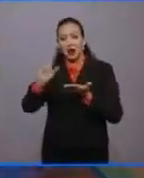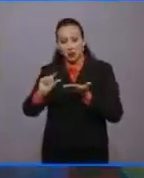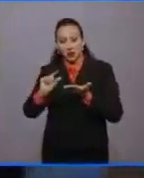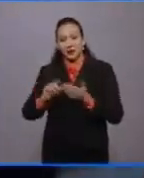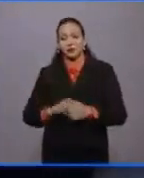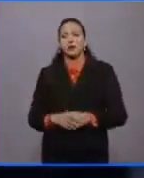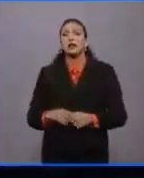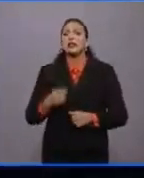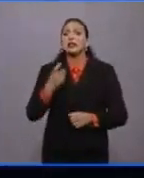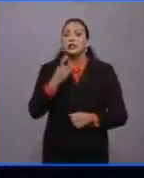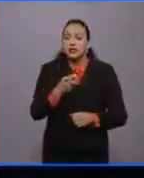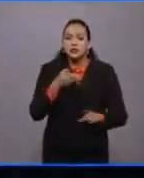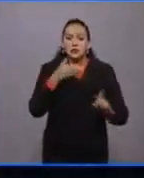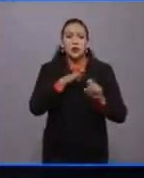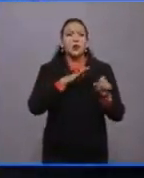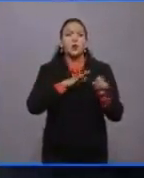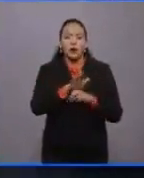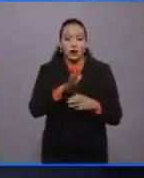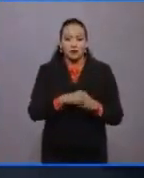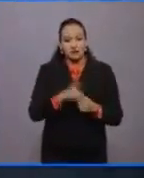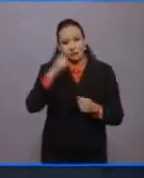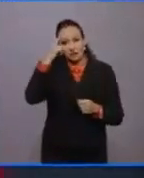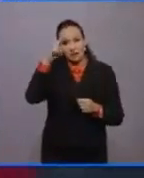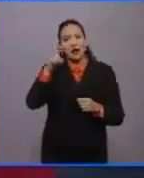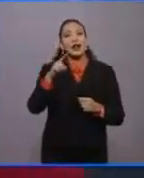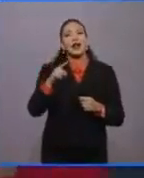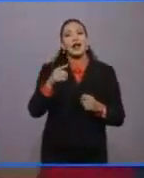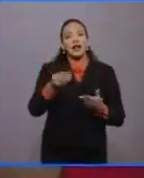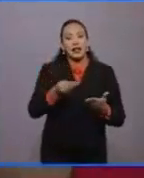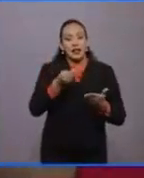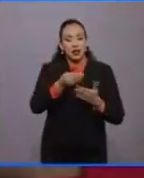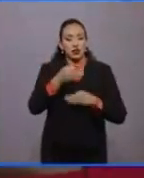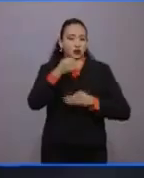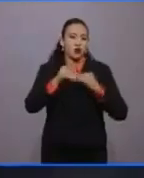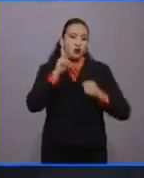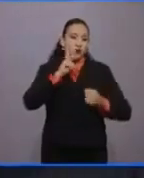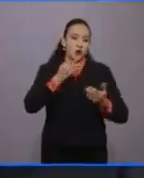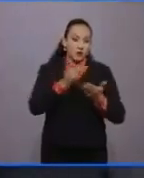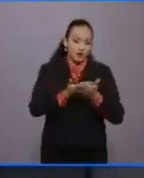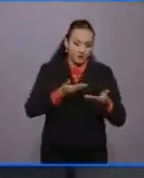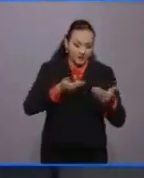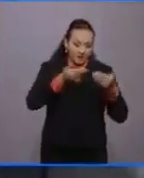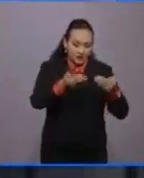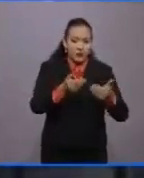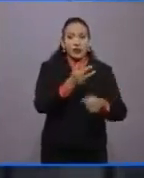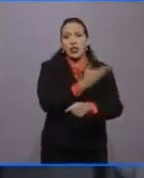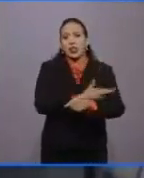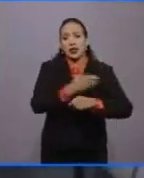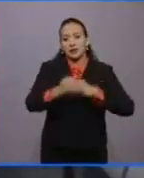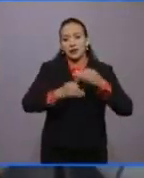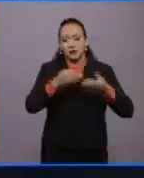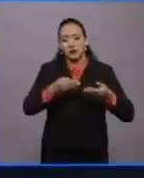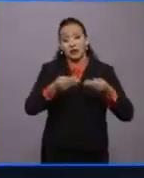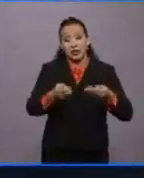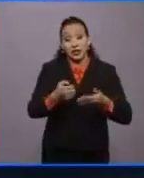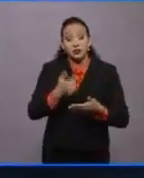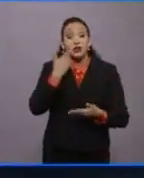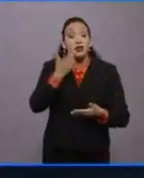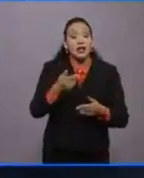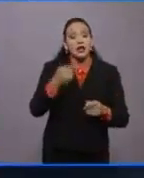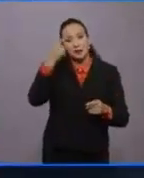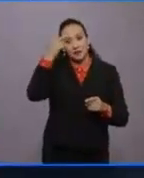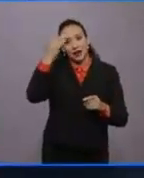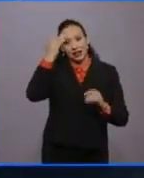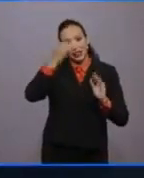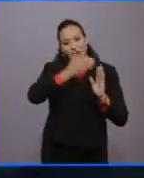vigente, tiene el propósito de inhibir la presentación de excepciones notoriamente improcedentes que tengan como fin prolongar la solución